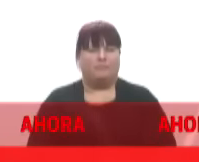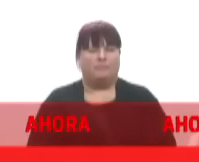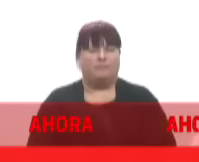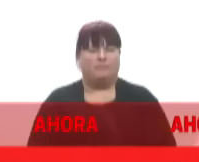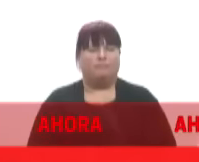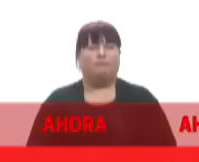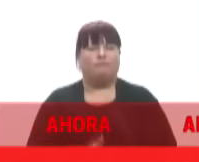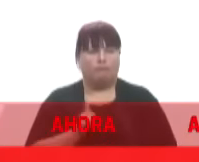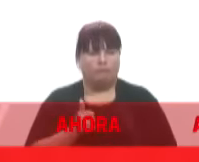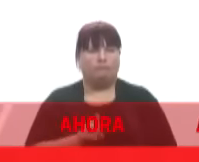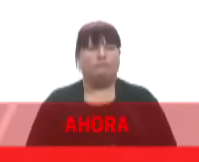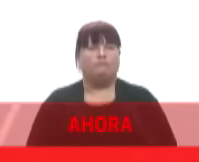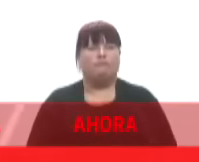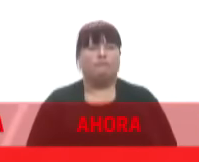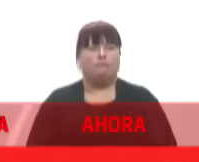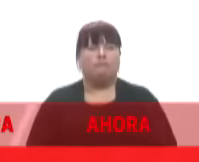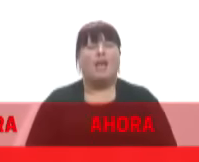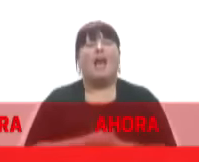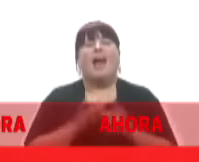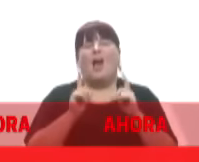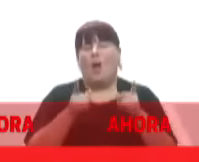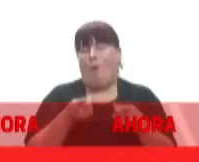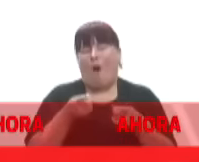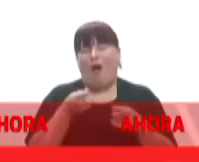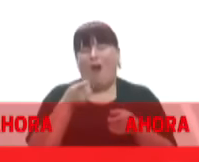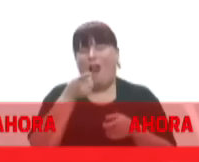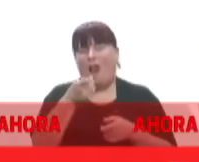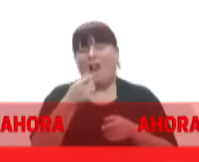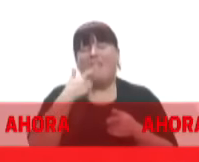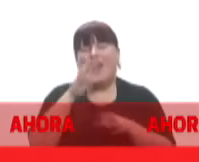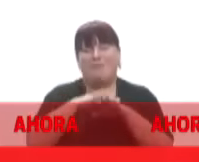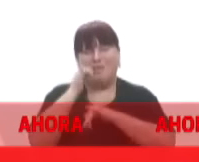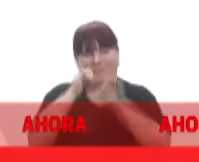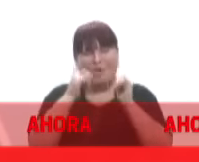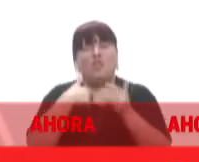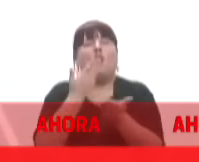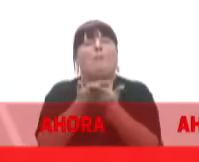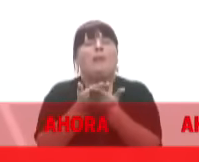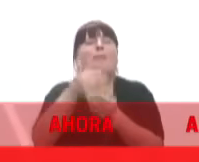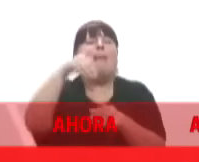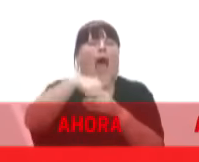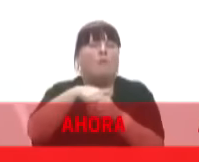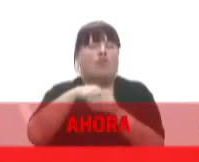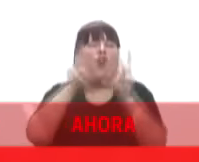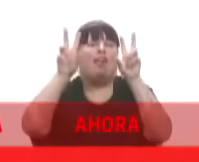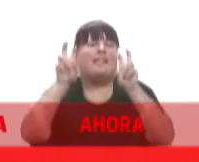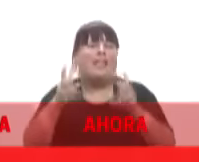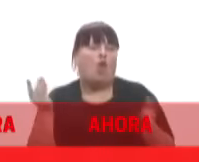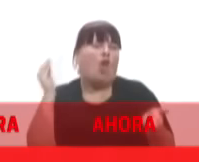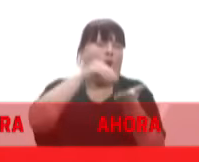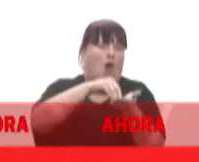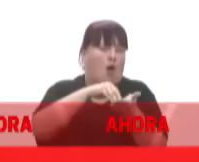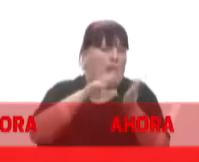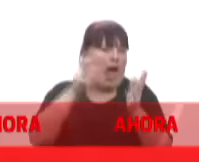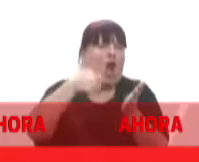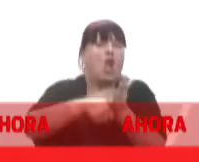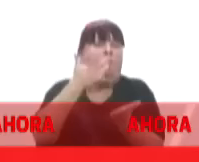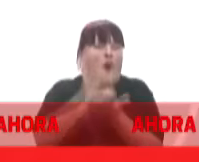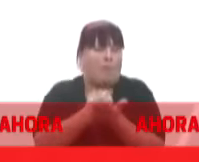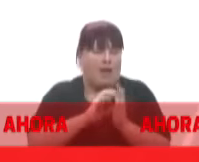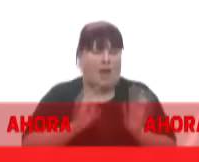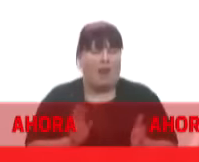Sí, más allá de lo del miembro informante, una moción para que se vote la incorporación de estos dos títulos de manera nominal y por